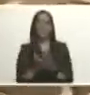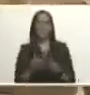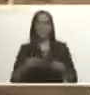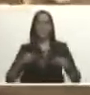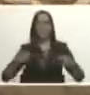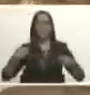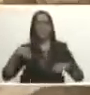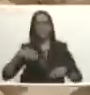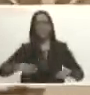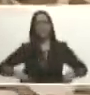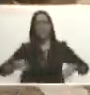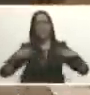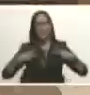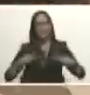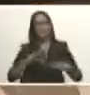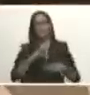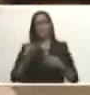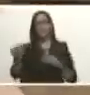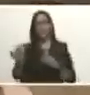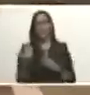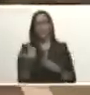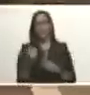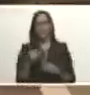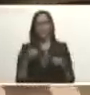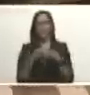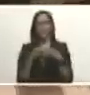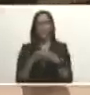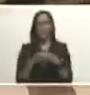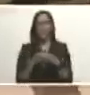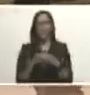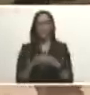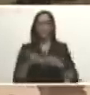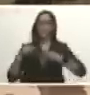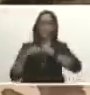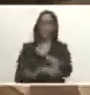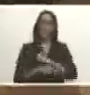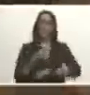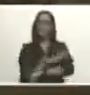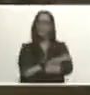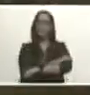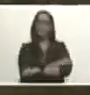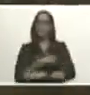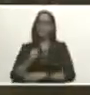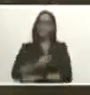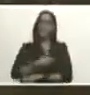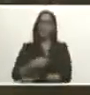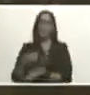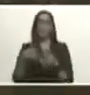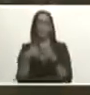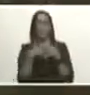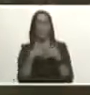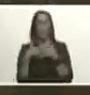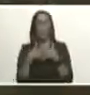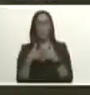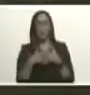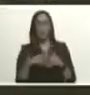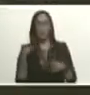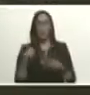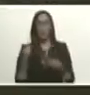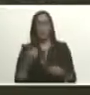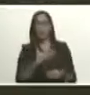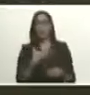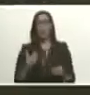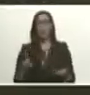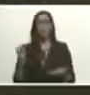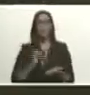que no vengan sectores de la extrema derecha financiados por los gringos, como están pretendiendo